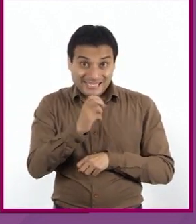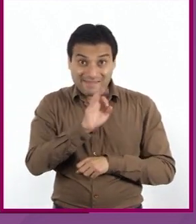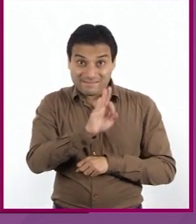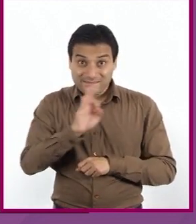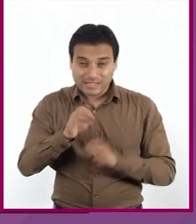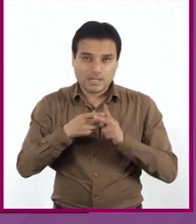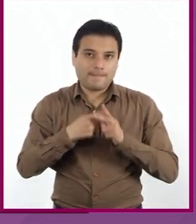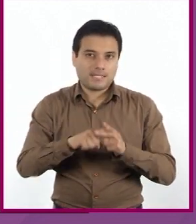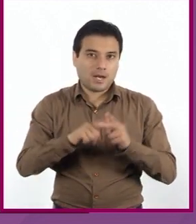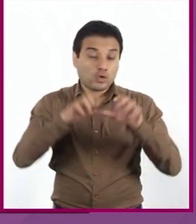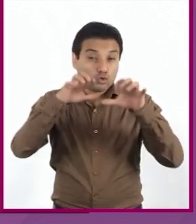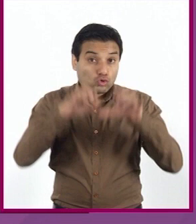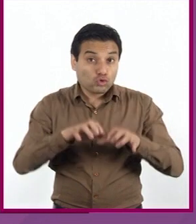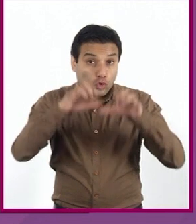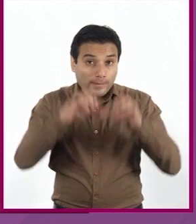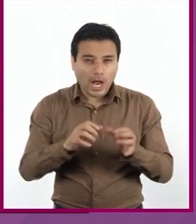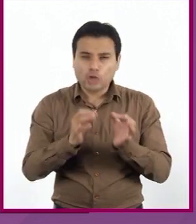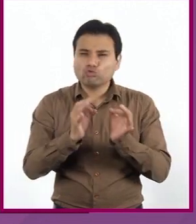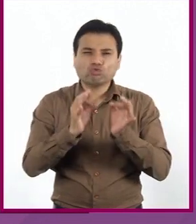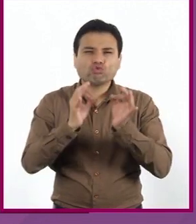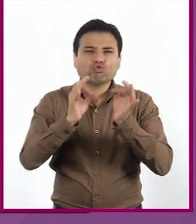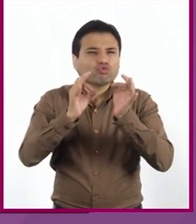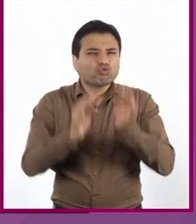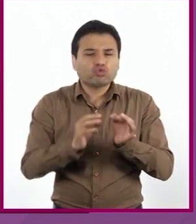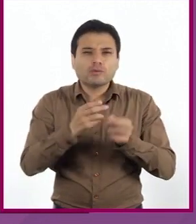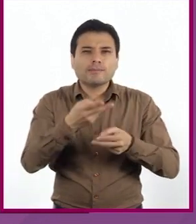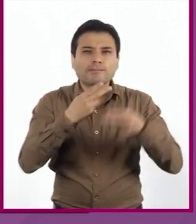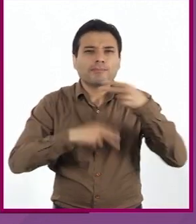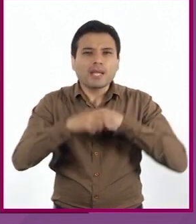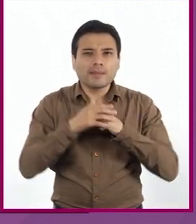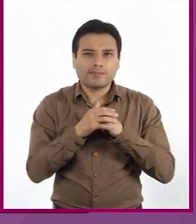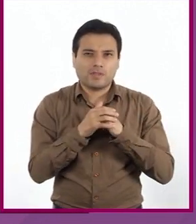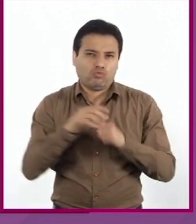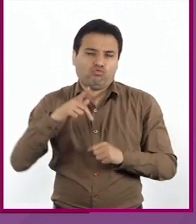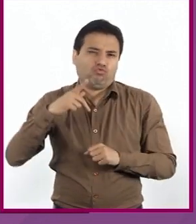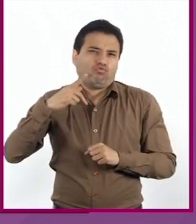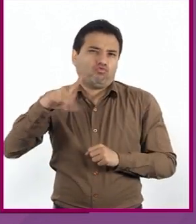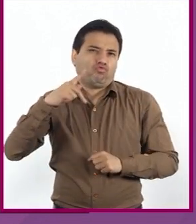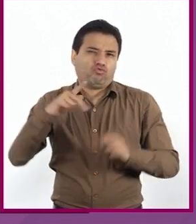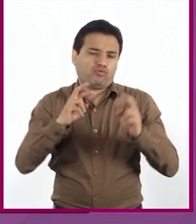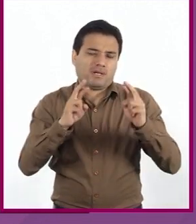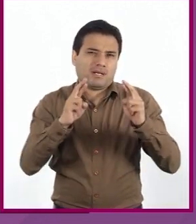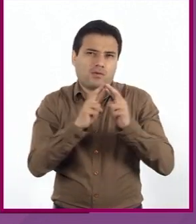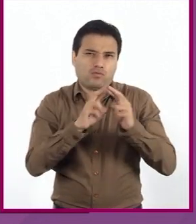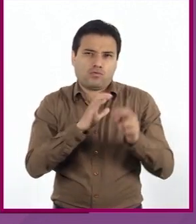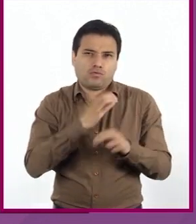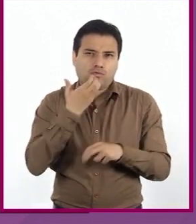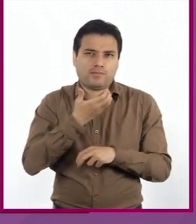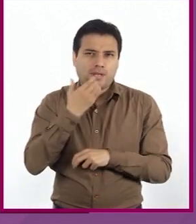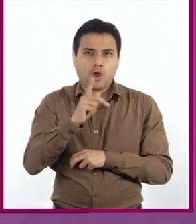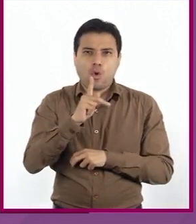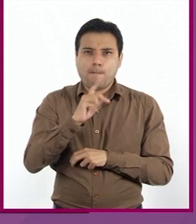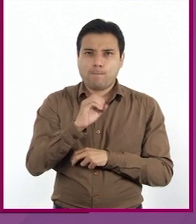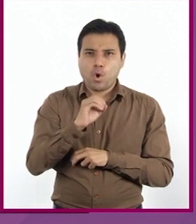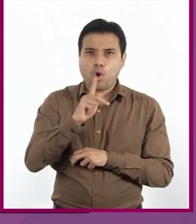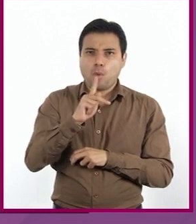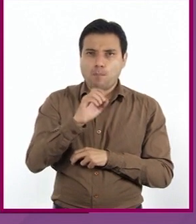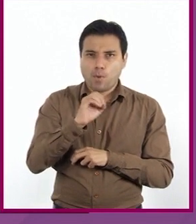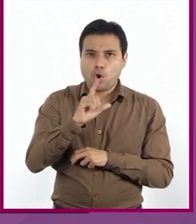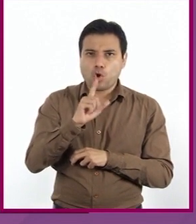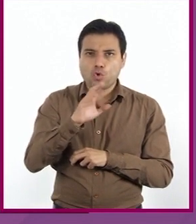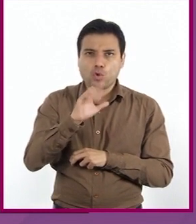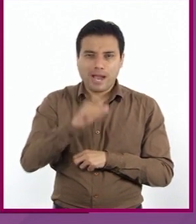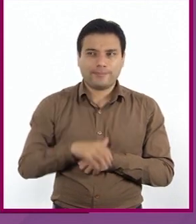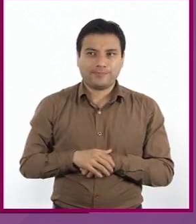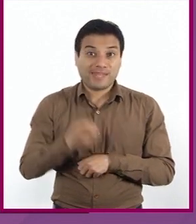lluvias, tiene sus raíces en un ciclo mítico de la tradición religiosa de los popolucas, considerados los